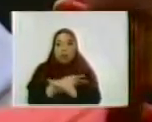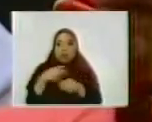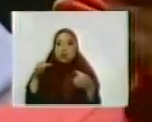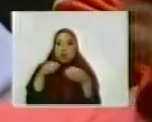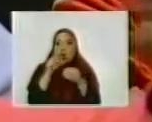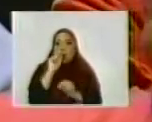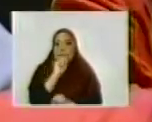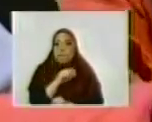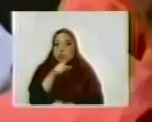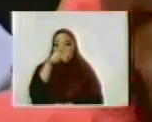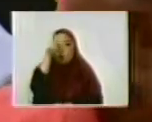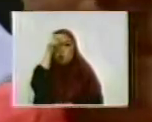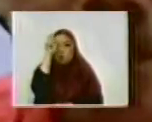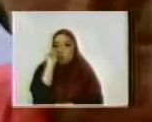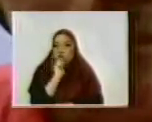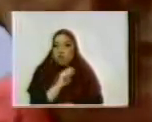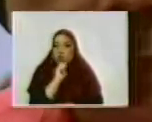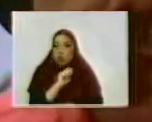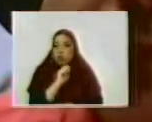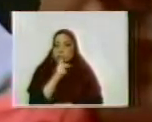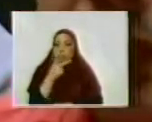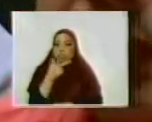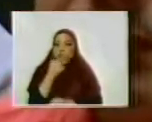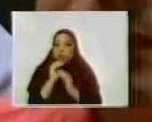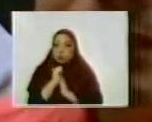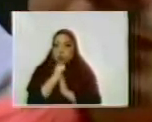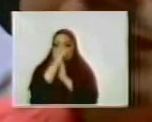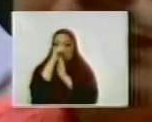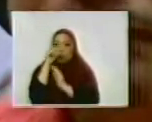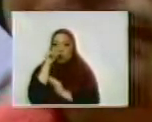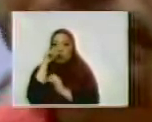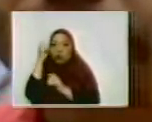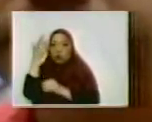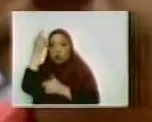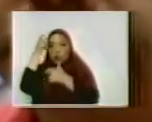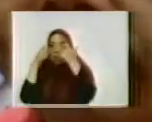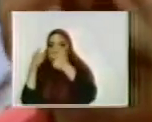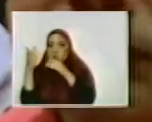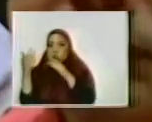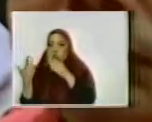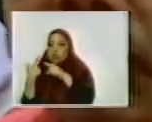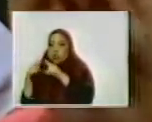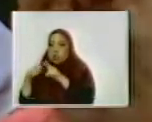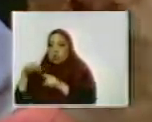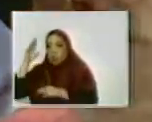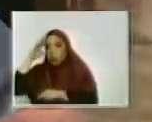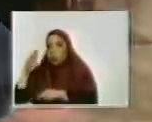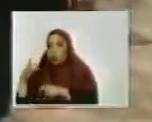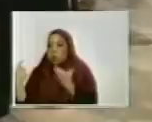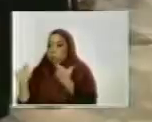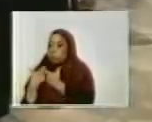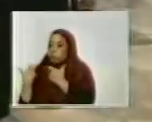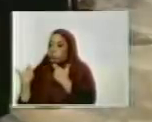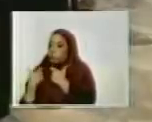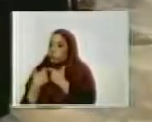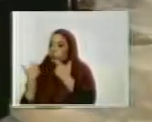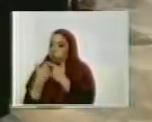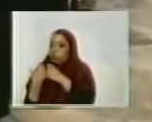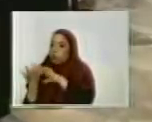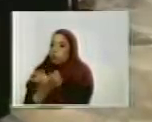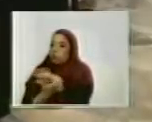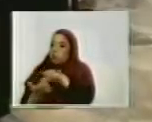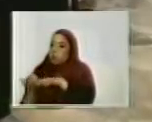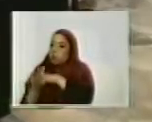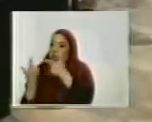Fijo, destacando su liderazgo bajo el seudónimo de Comandante Fausto en diversos frentes guerrilleros de las Fuerzas Armadas de